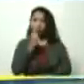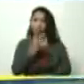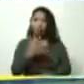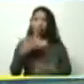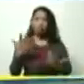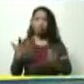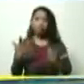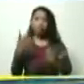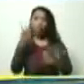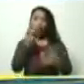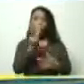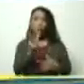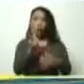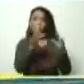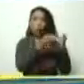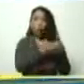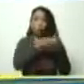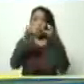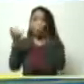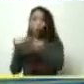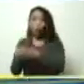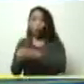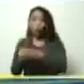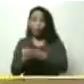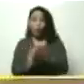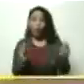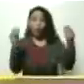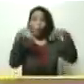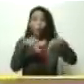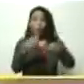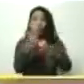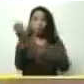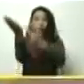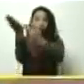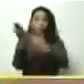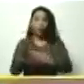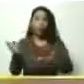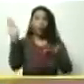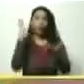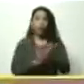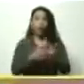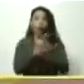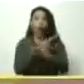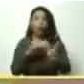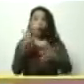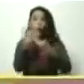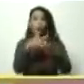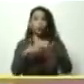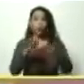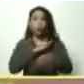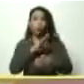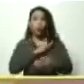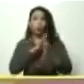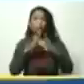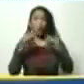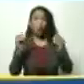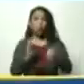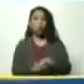las partes y el regreso y la liberación de los recursos todos los recursos